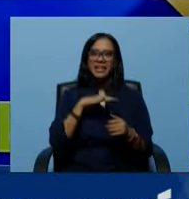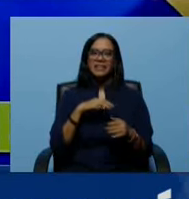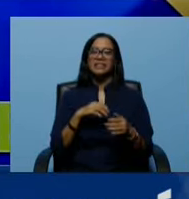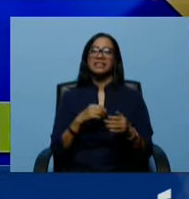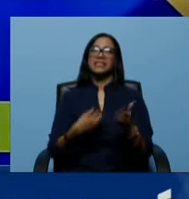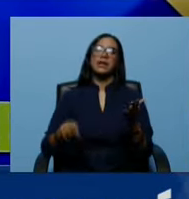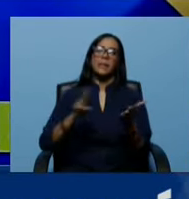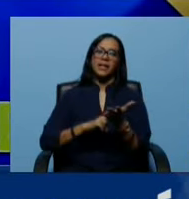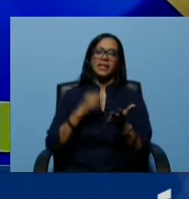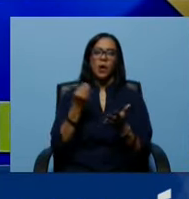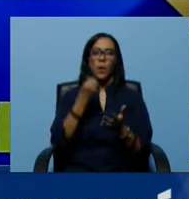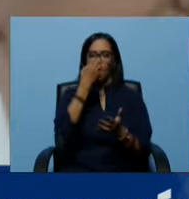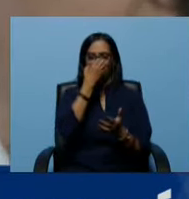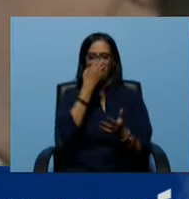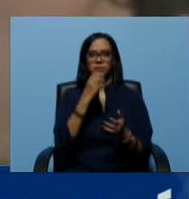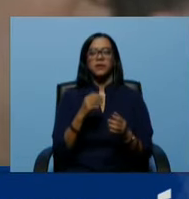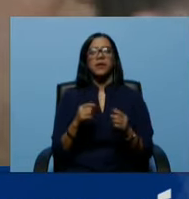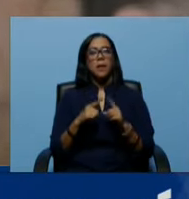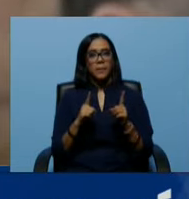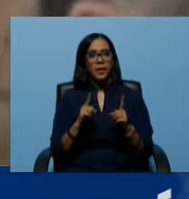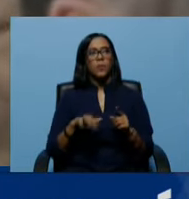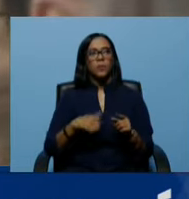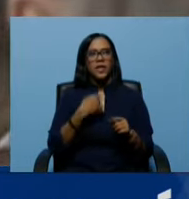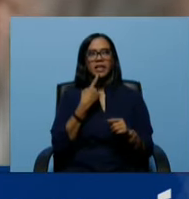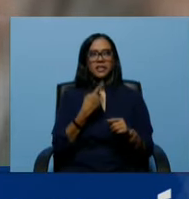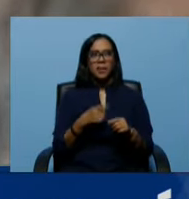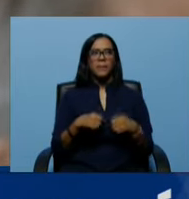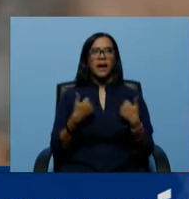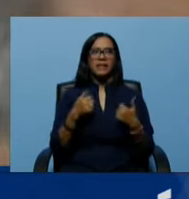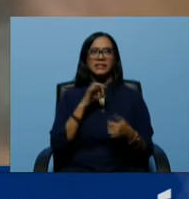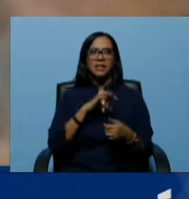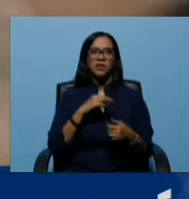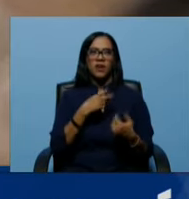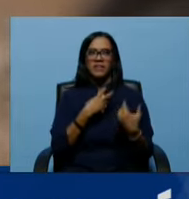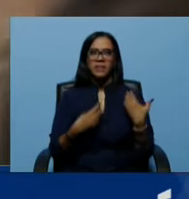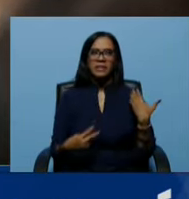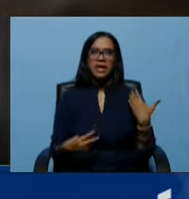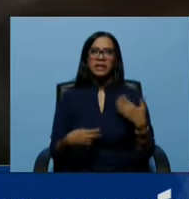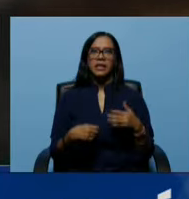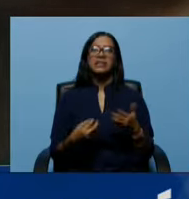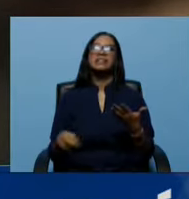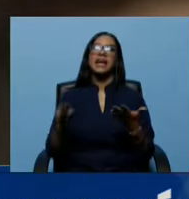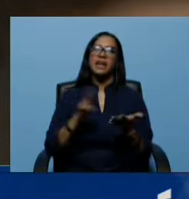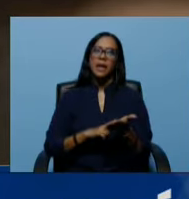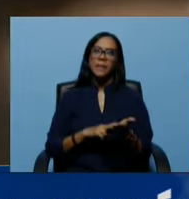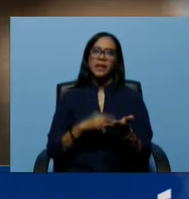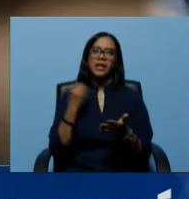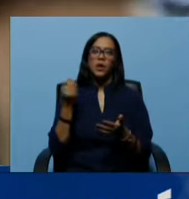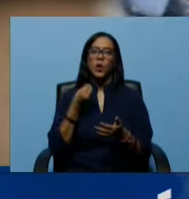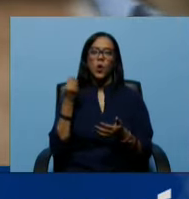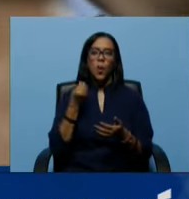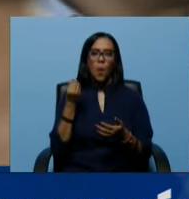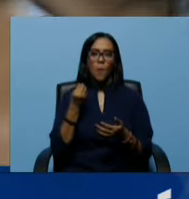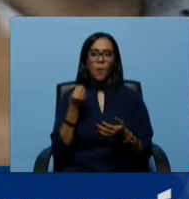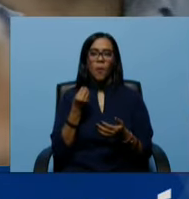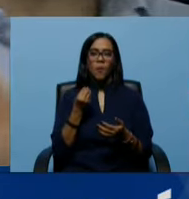comedia. Pero pudiera decir más, señora vicepresidenta, se repite como